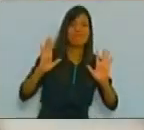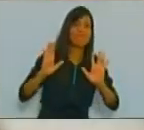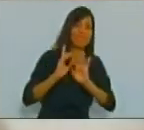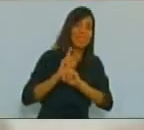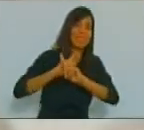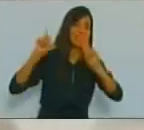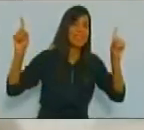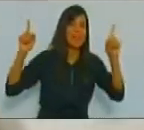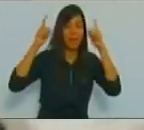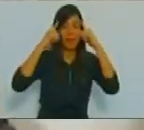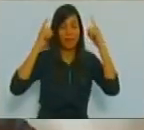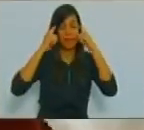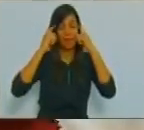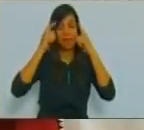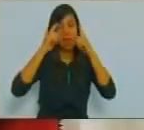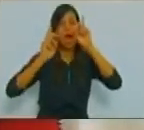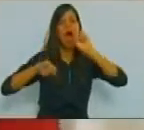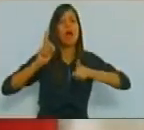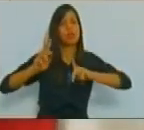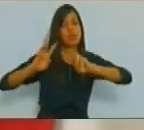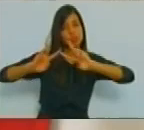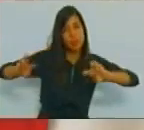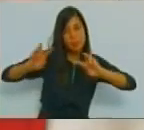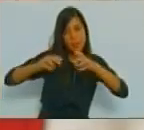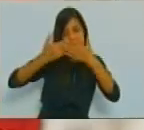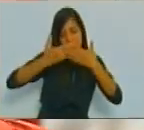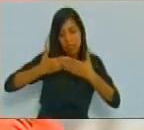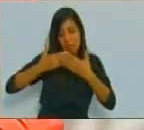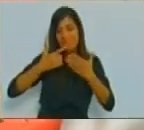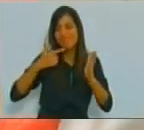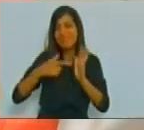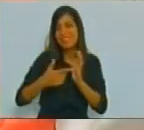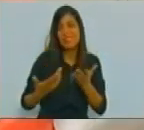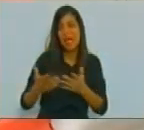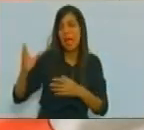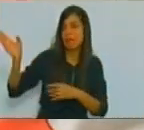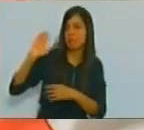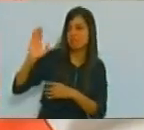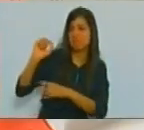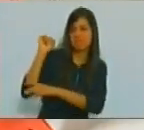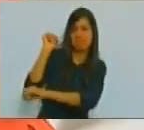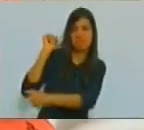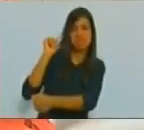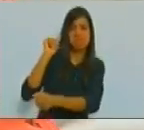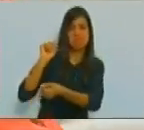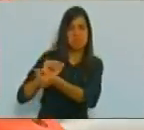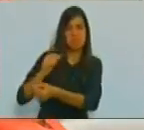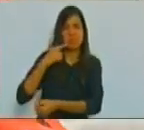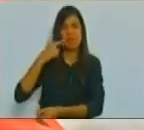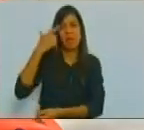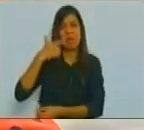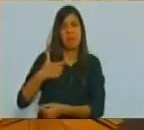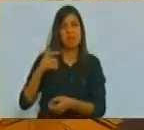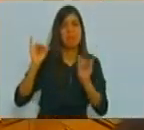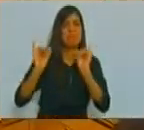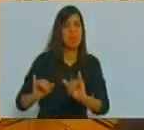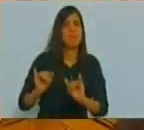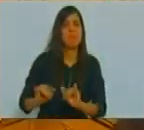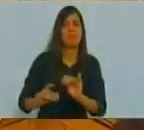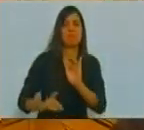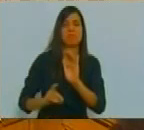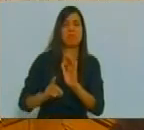al investigaciones científicas que establecen incremento de la pena no lleve implícito la reducción de la incidencia por